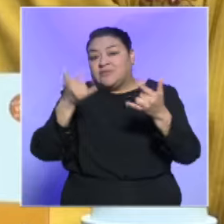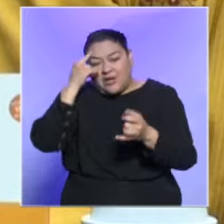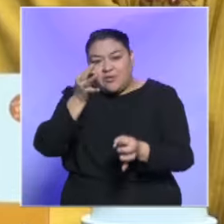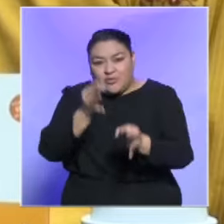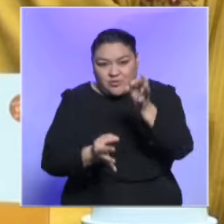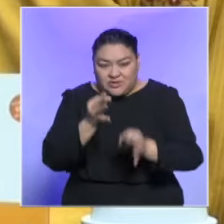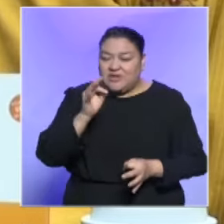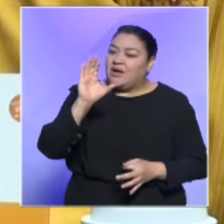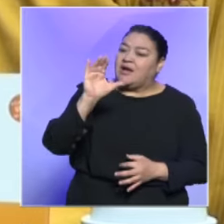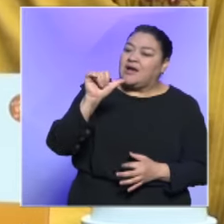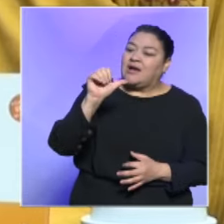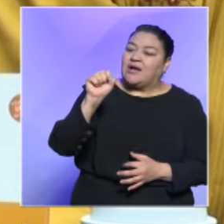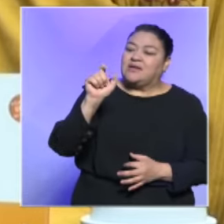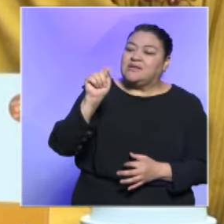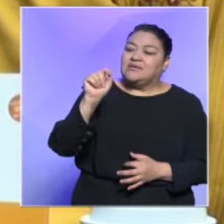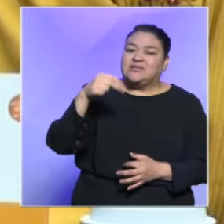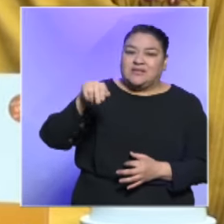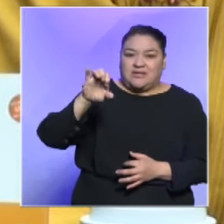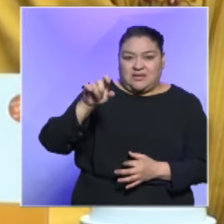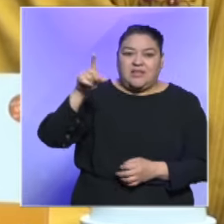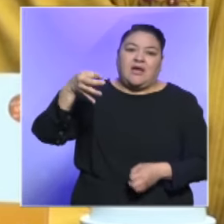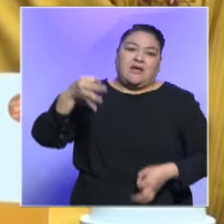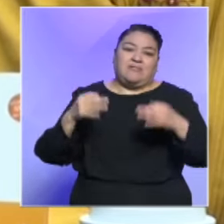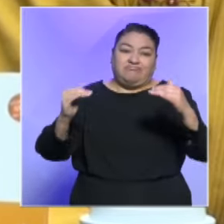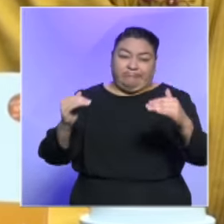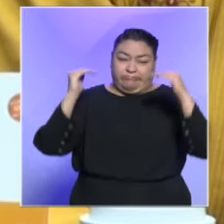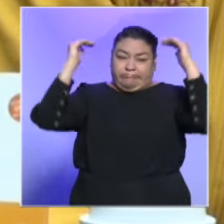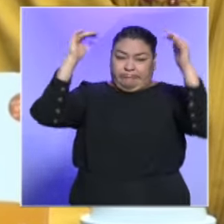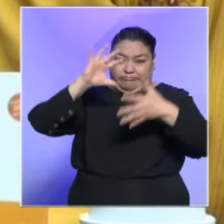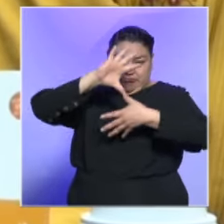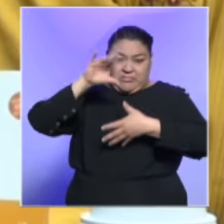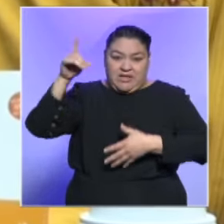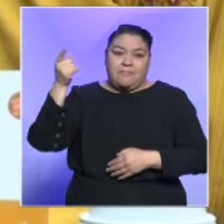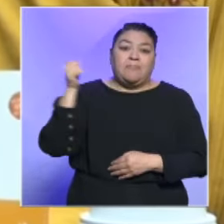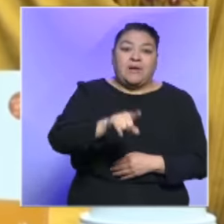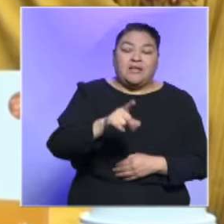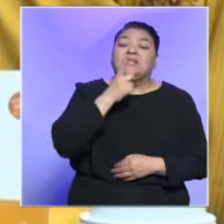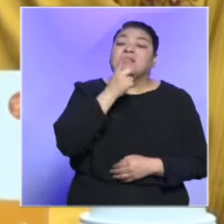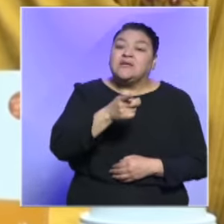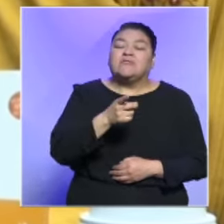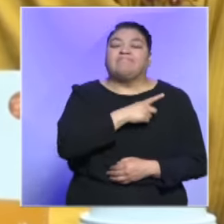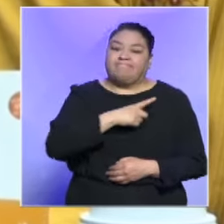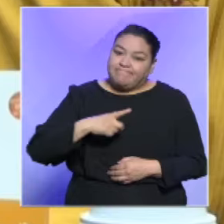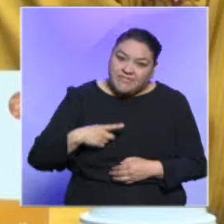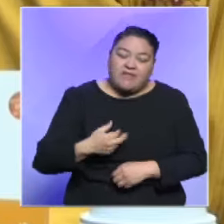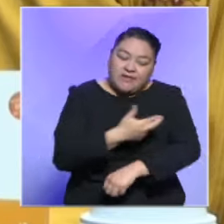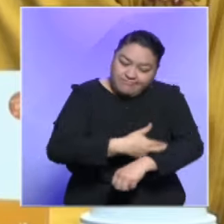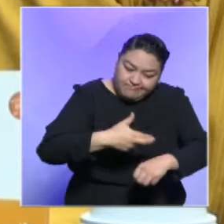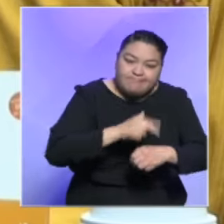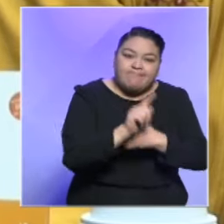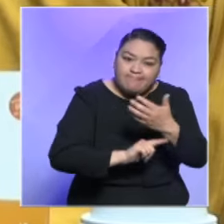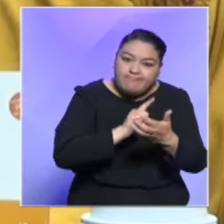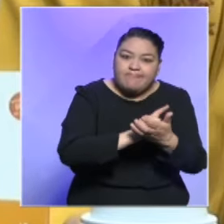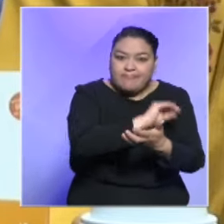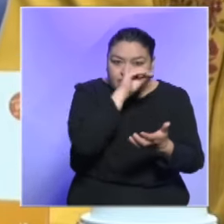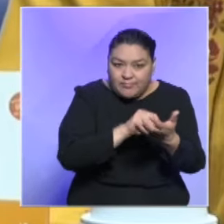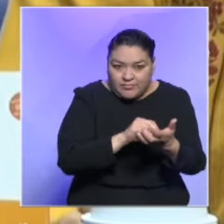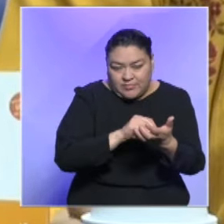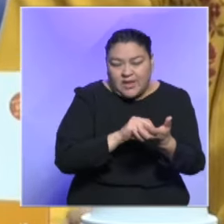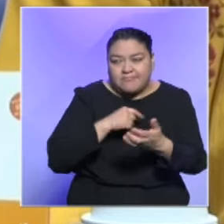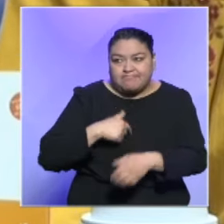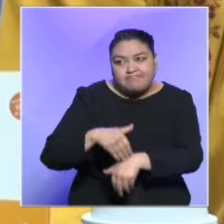donde se condenó al Estado mexicano para que estableciera un recurso en esta materia y en